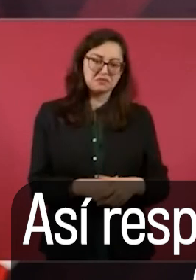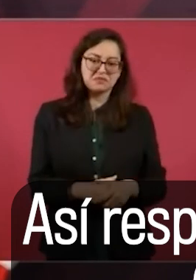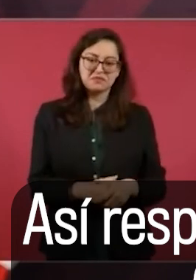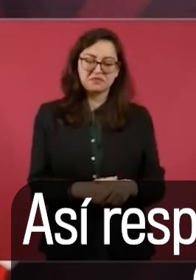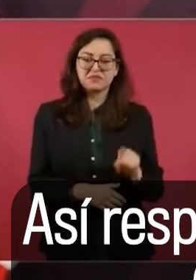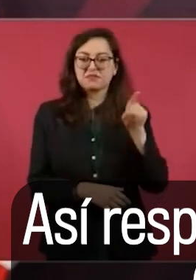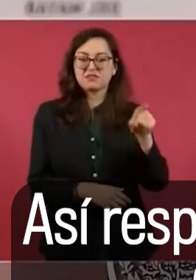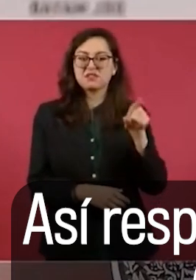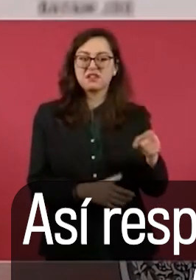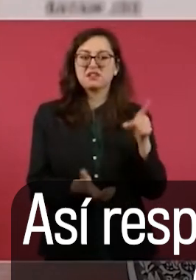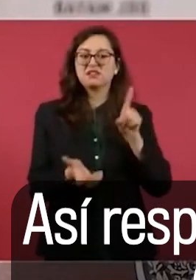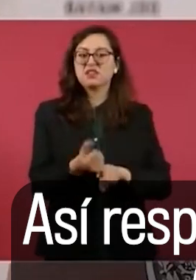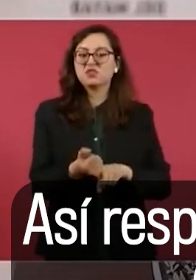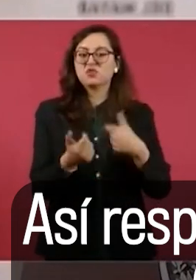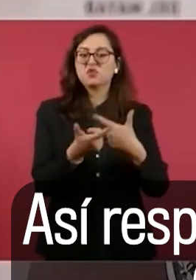pertenece a